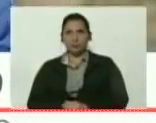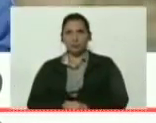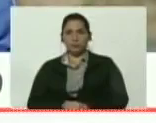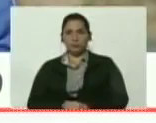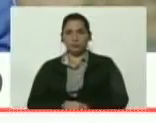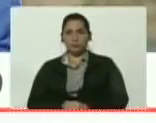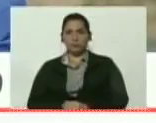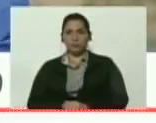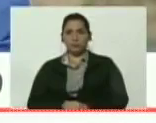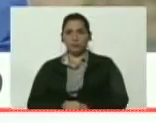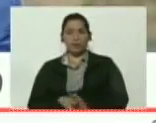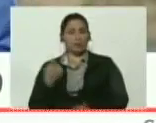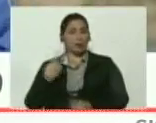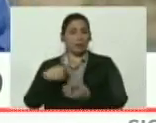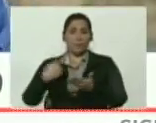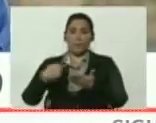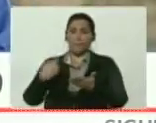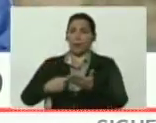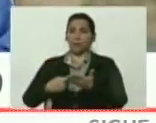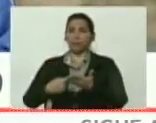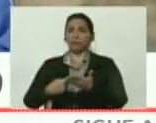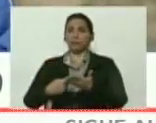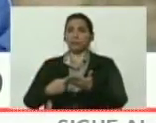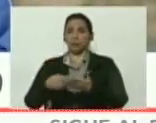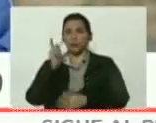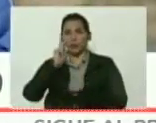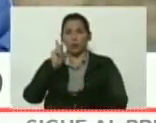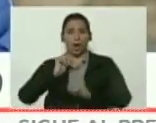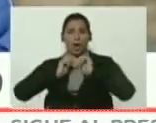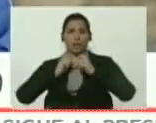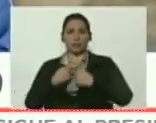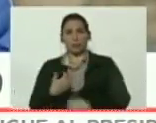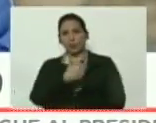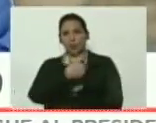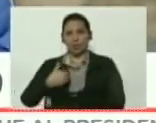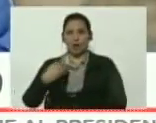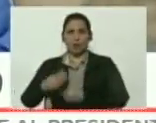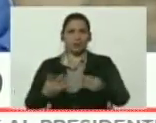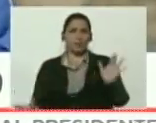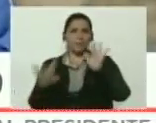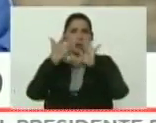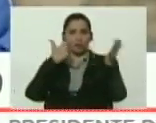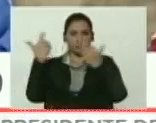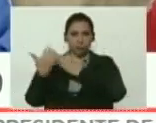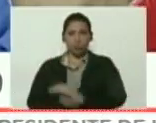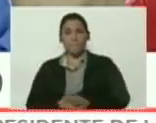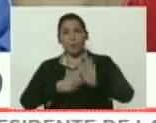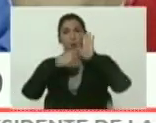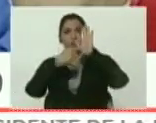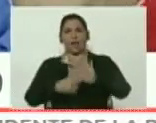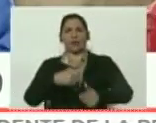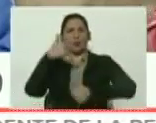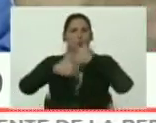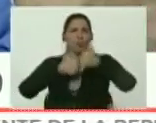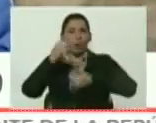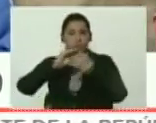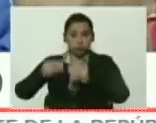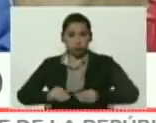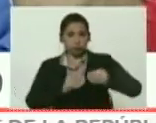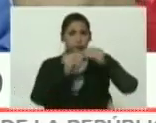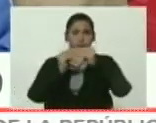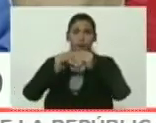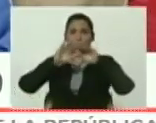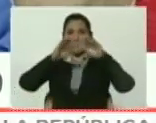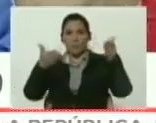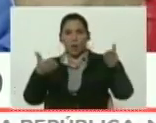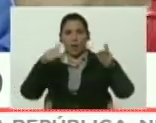Y hay que seguir invirtiendo, profesor Aristóbulo. Quiero hacer un pase para mostrar la recuperación de un